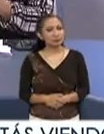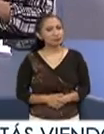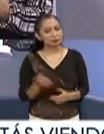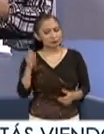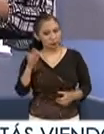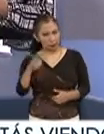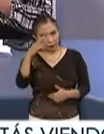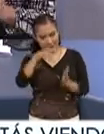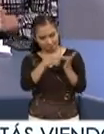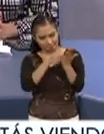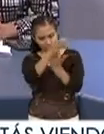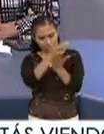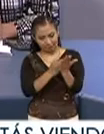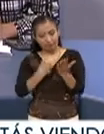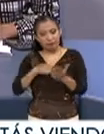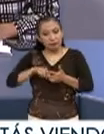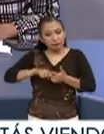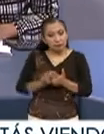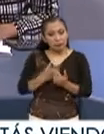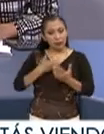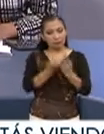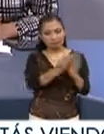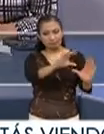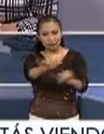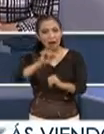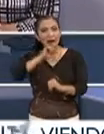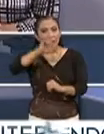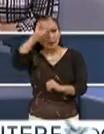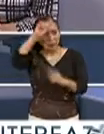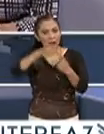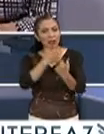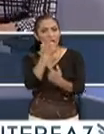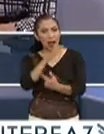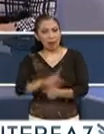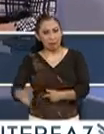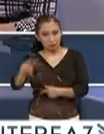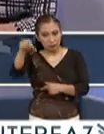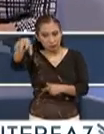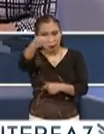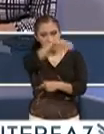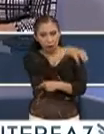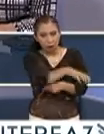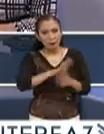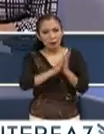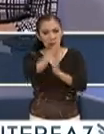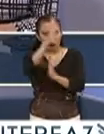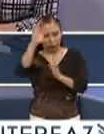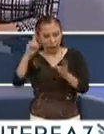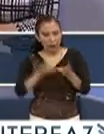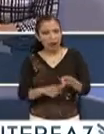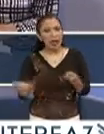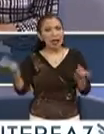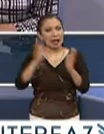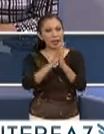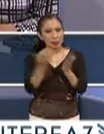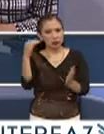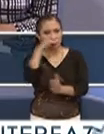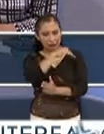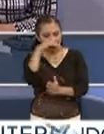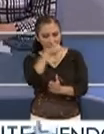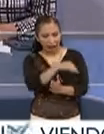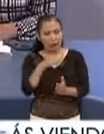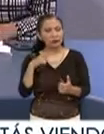Con esos principios, impulsó la alfabetización, la escuela rural, la instalación de bibliotecas, la edición de los libros de